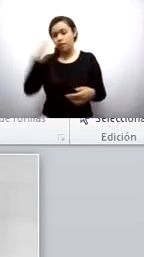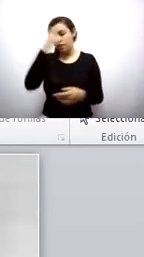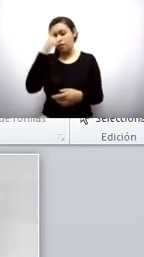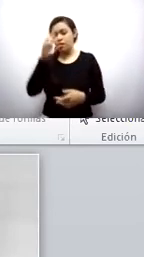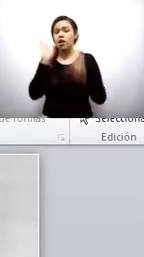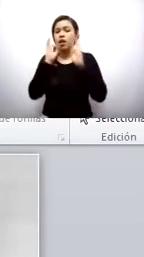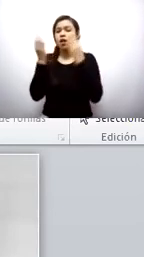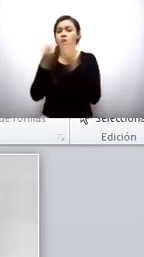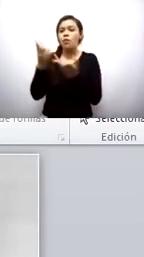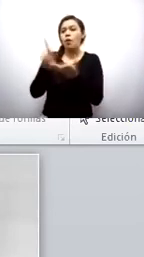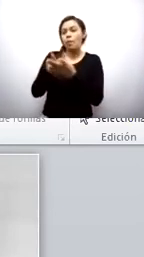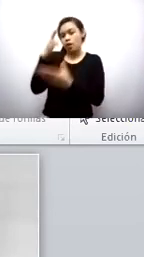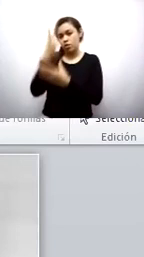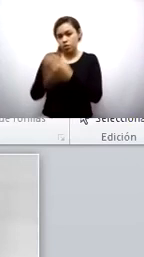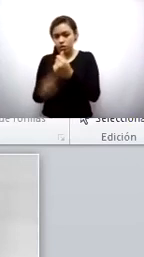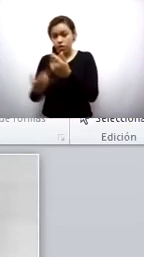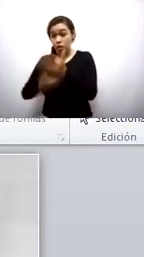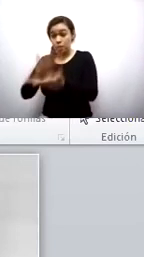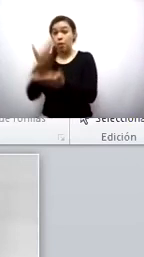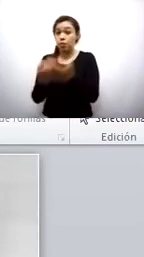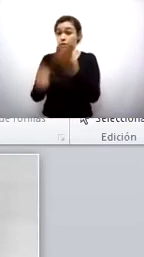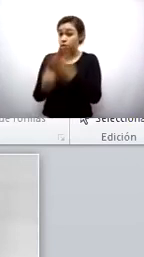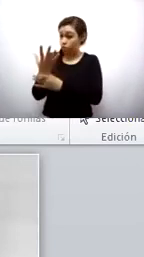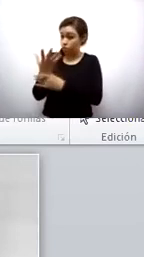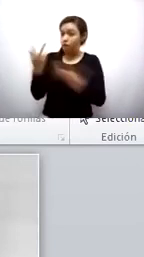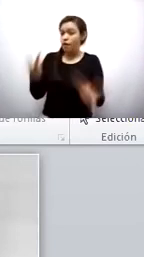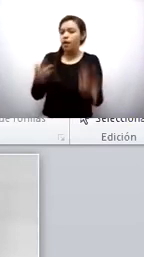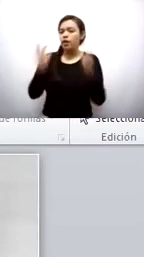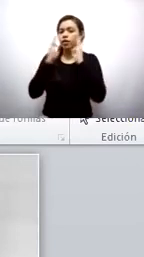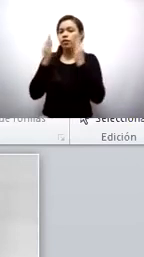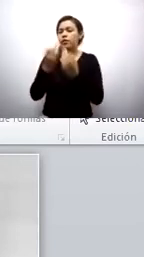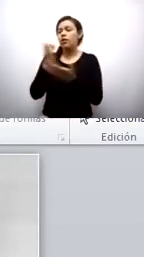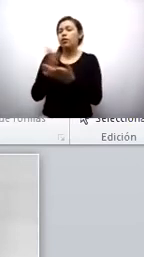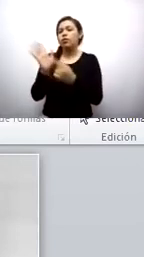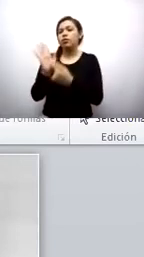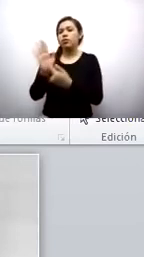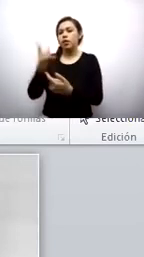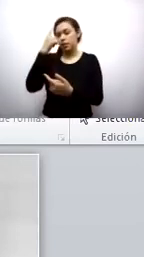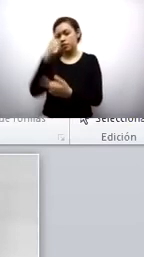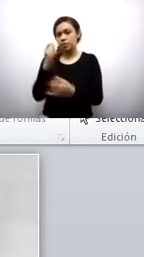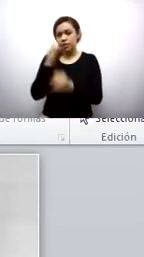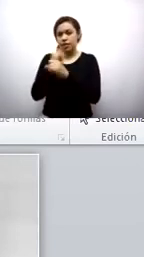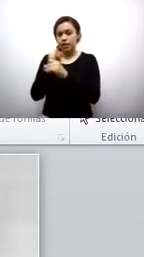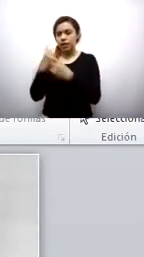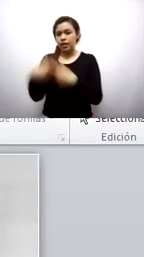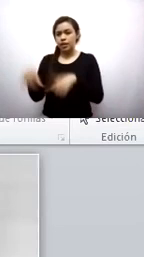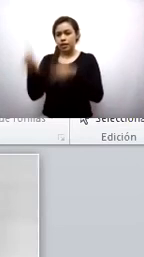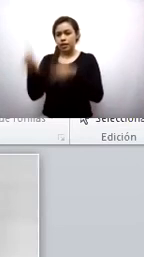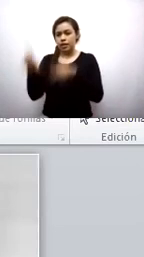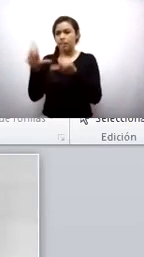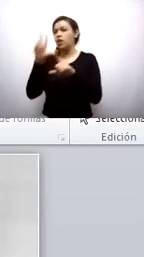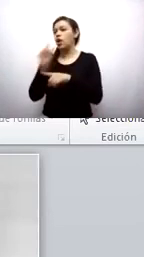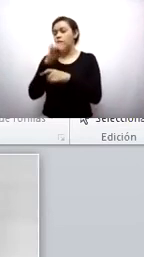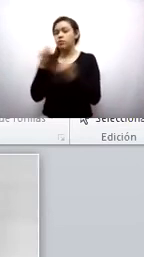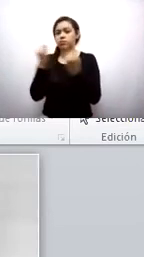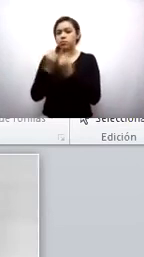nueva propuesta, es una nueva alternativa que se presenta no solamente para el terreno de lo digital, de lo virtual, sino que lleve